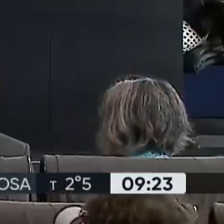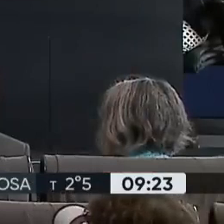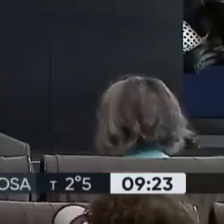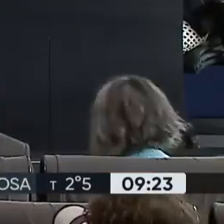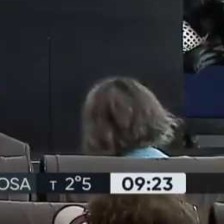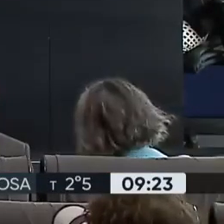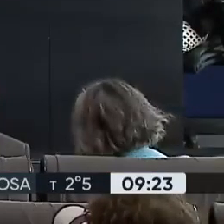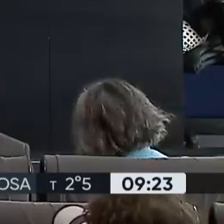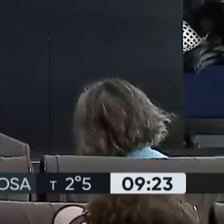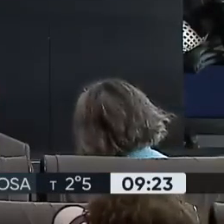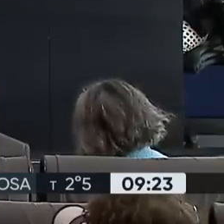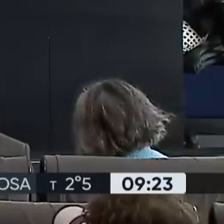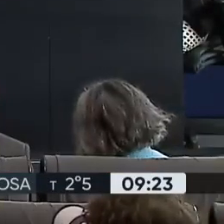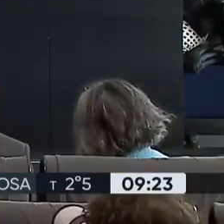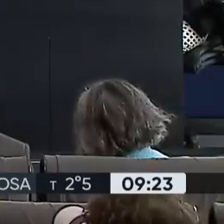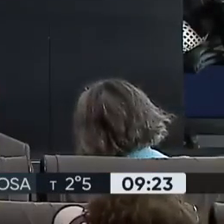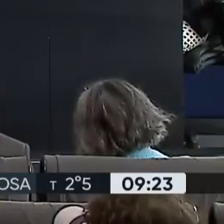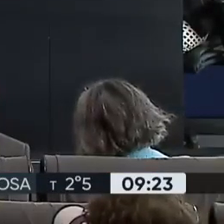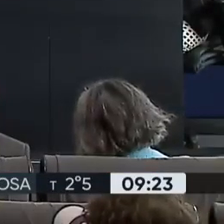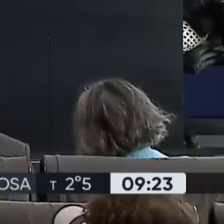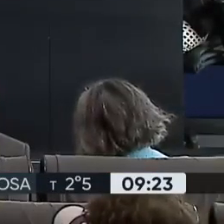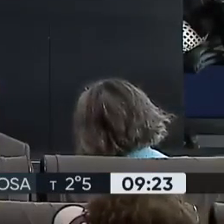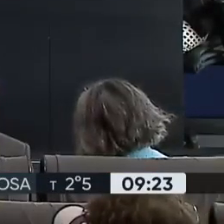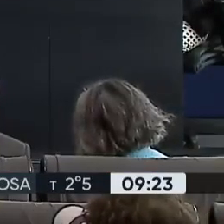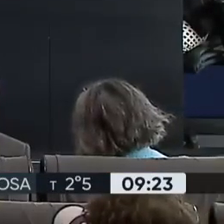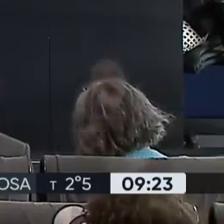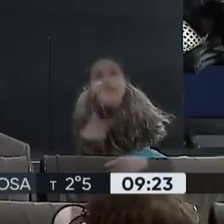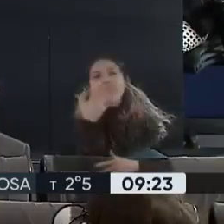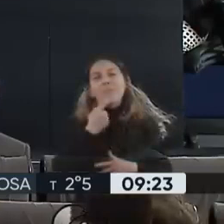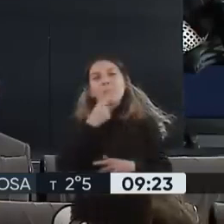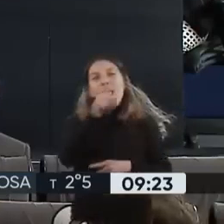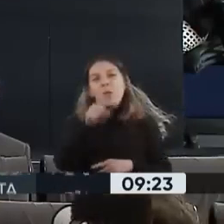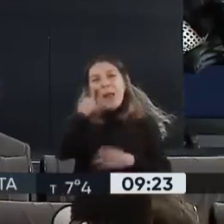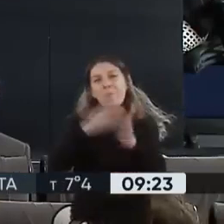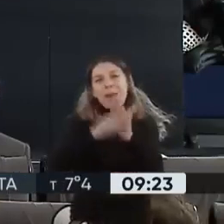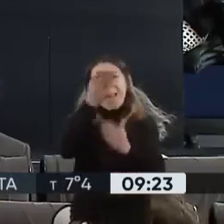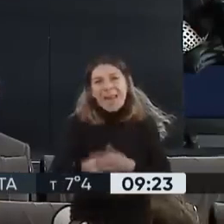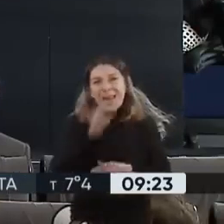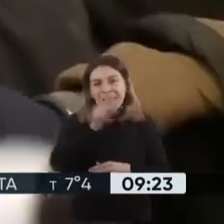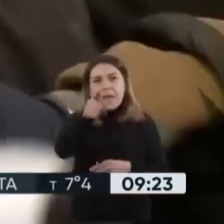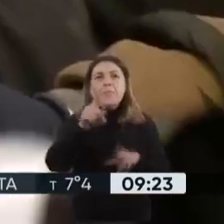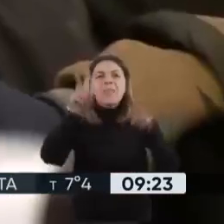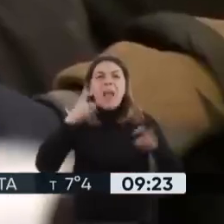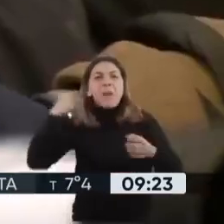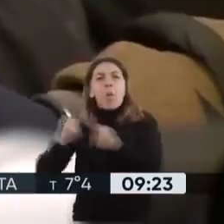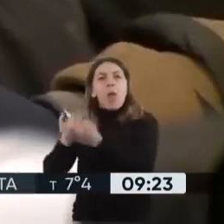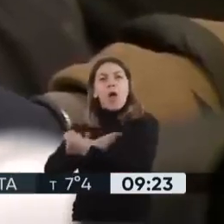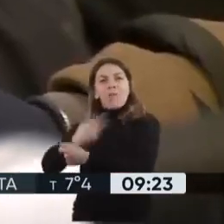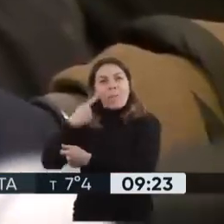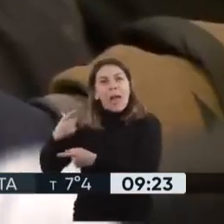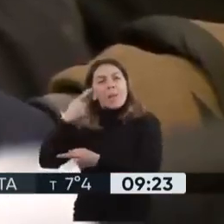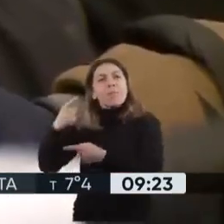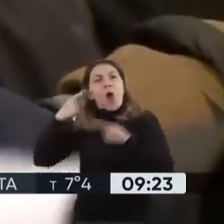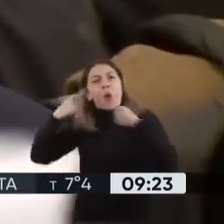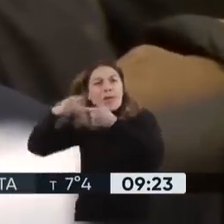y mariano werner para infobae me gustaría consultar a la ministra es puntualmente sobre el acuerdo con el fm y uno de los uno de los